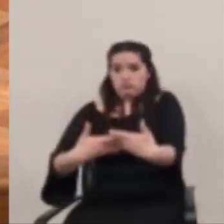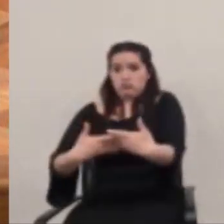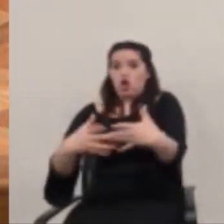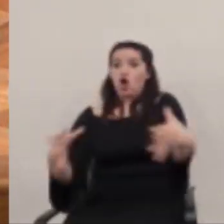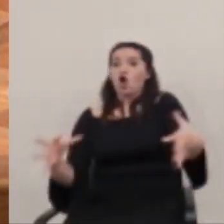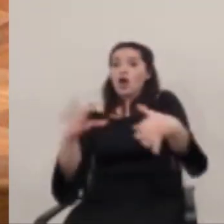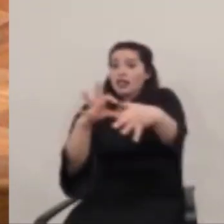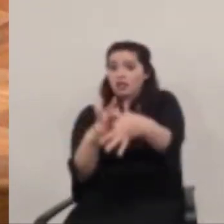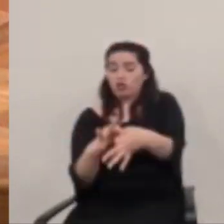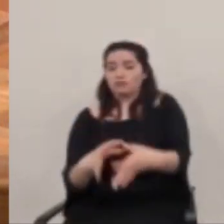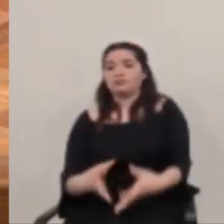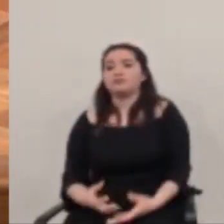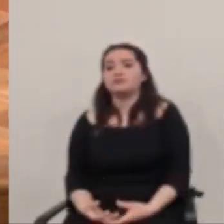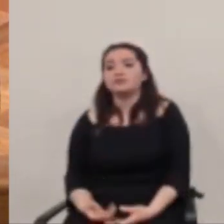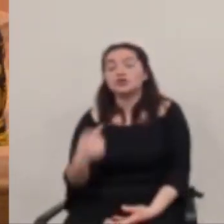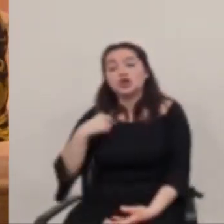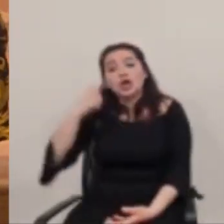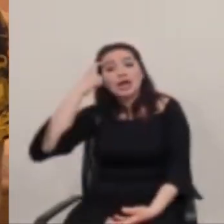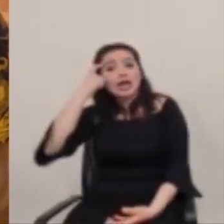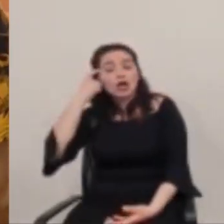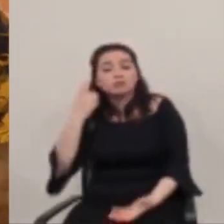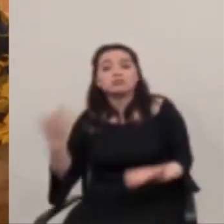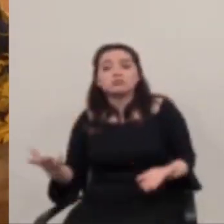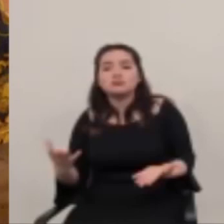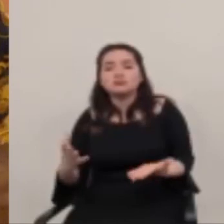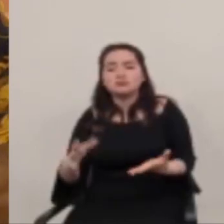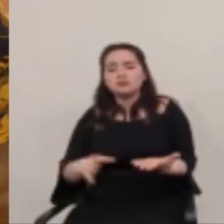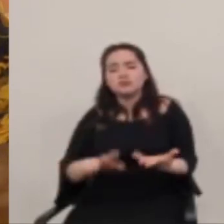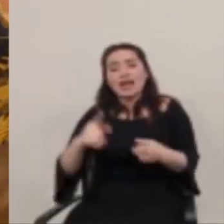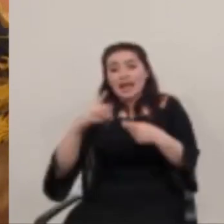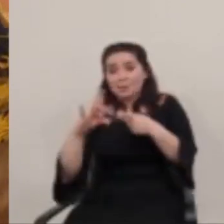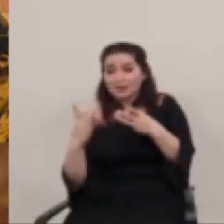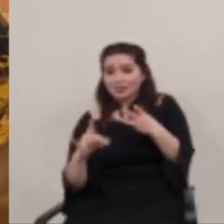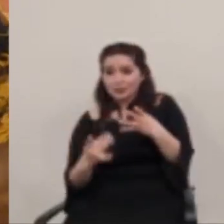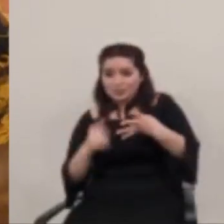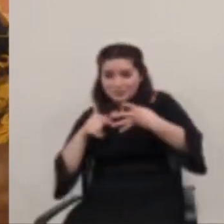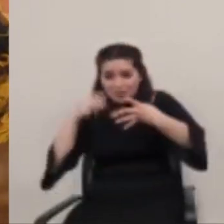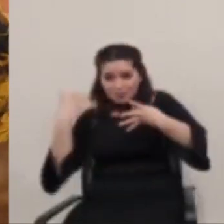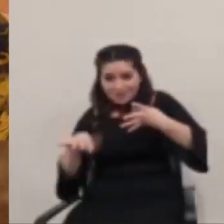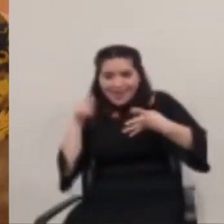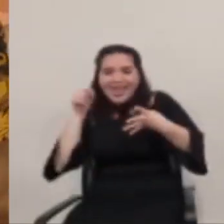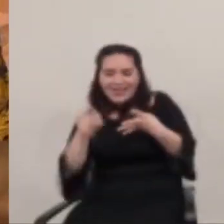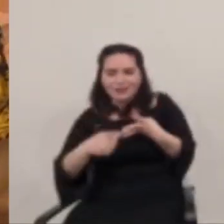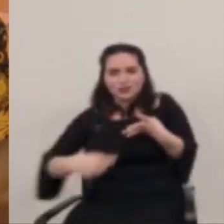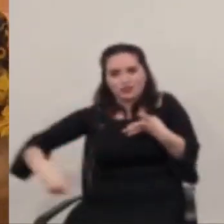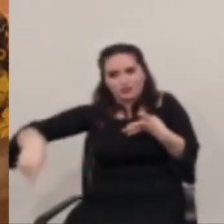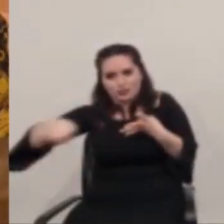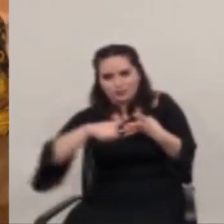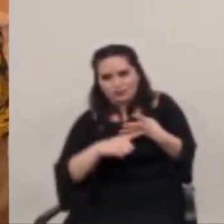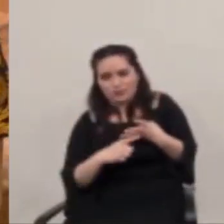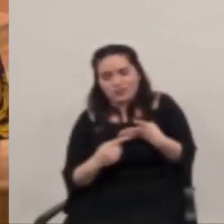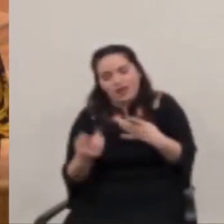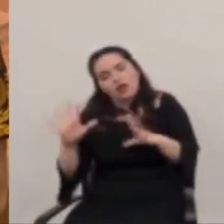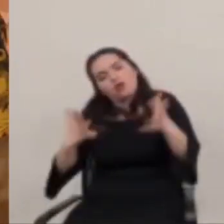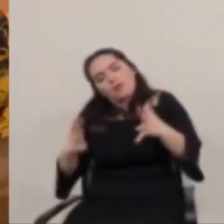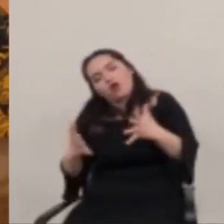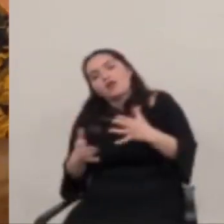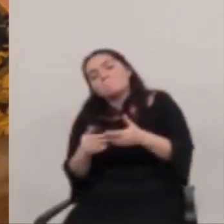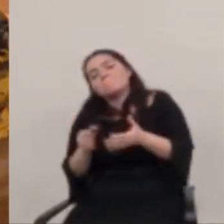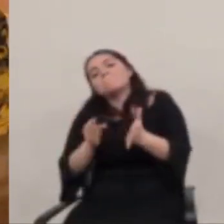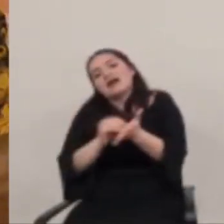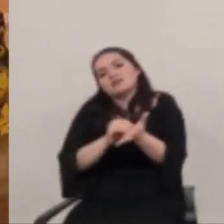que los elementos centrales para esto deberían ser esos. Probablemente se me estén olvidando muchos más, pero creo que esos